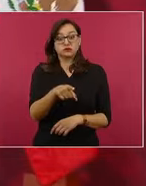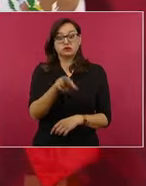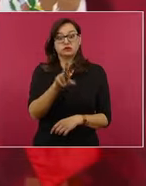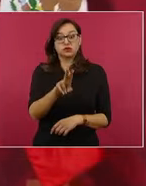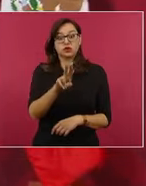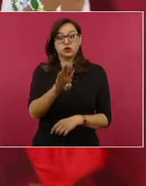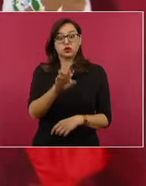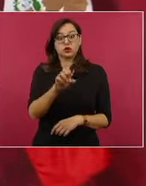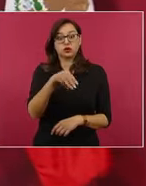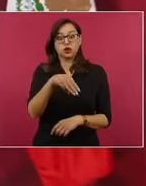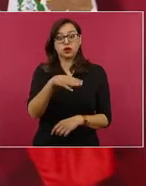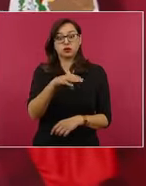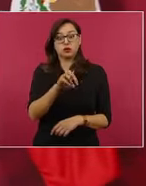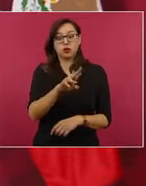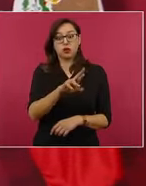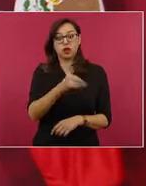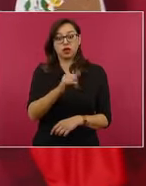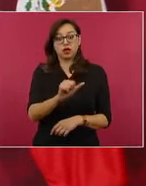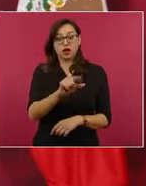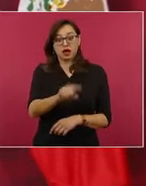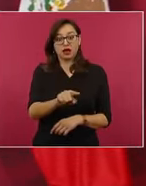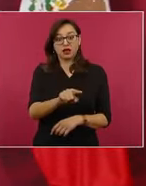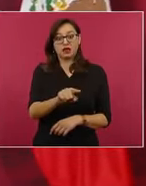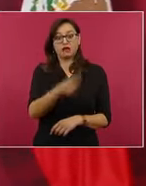Rubén Moreira,